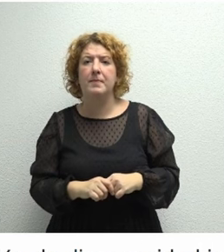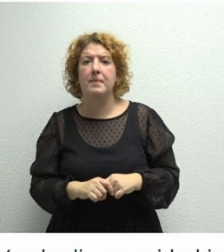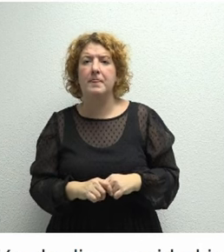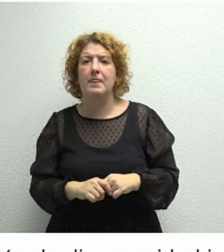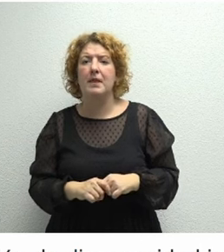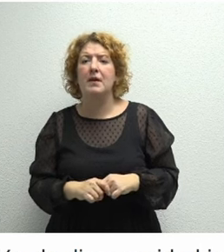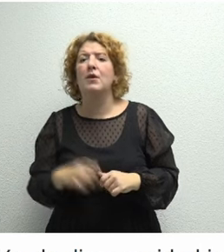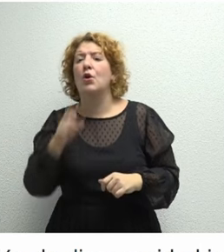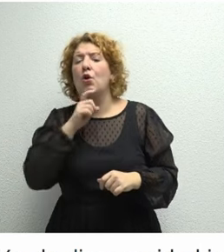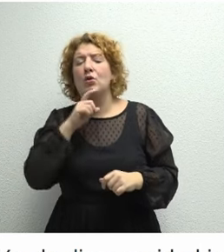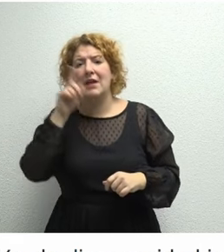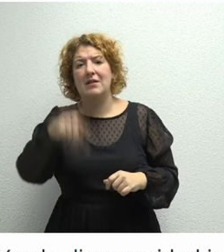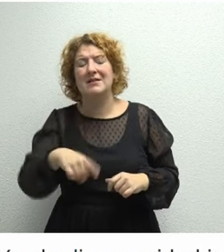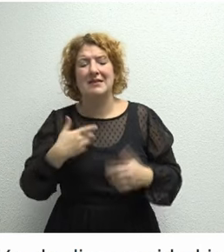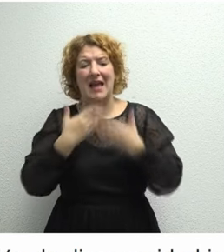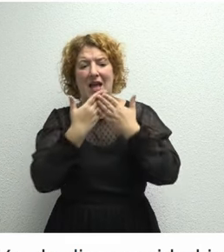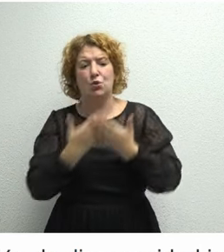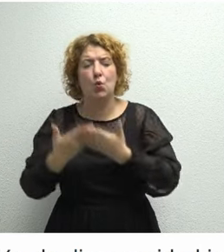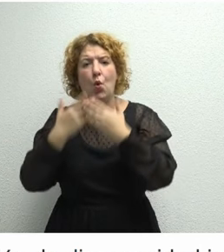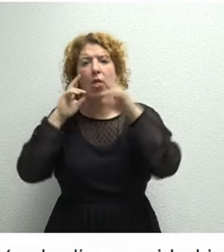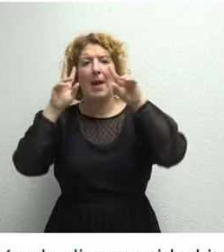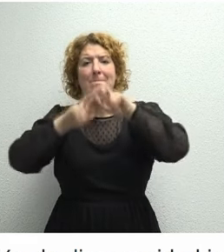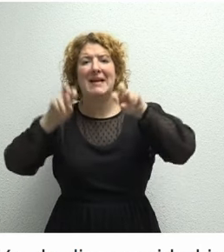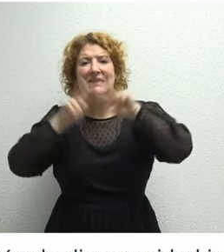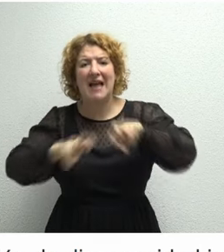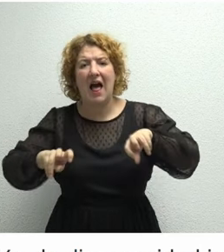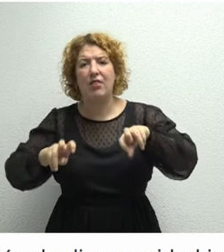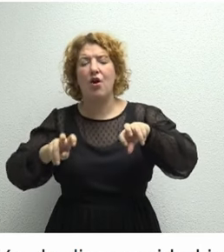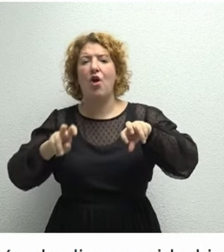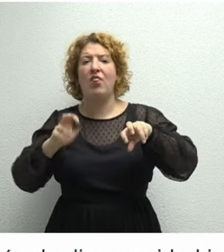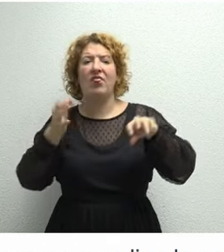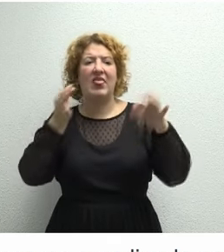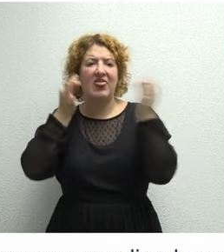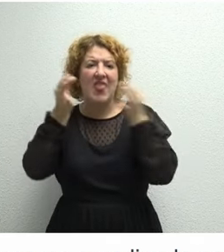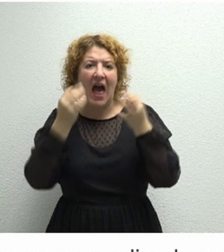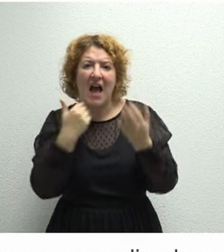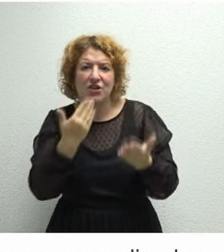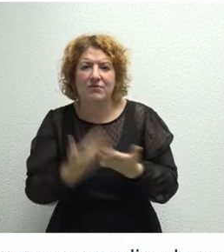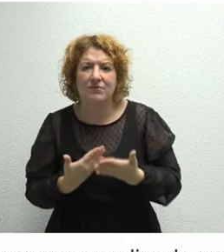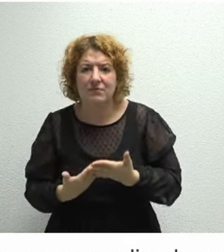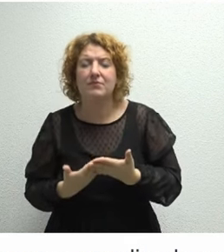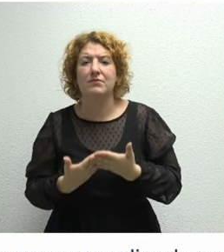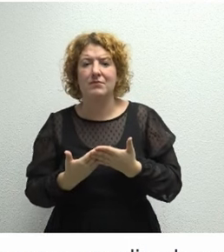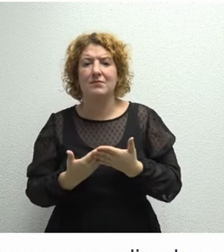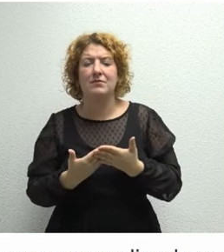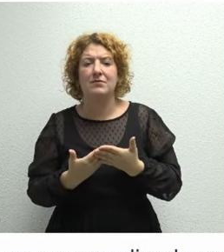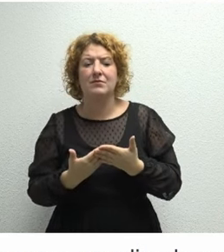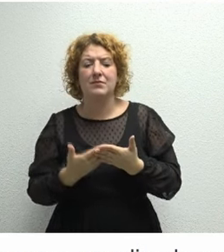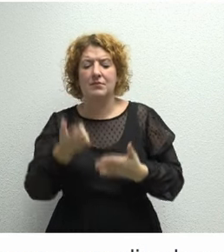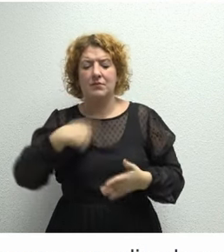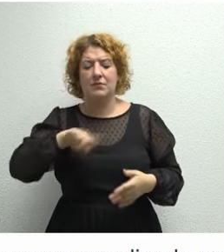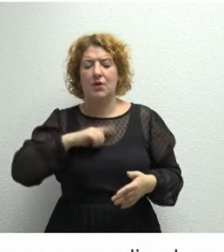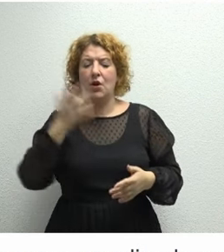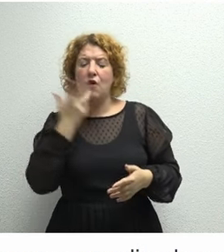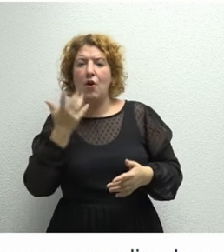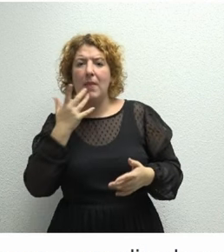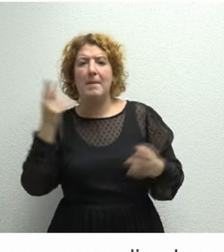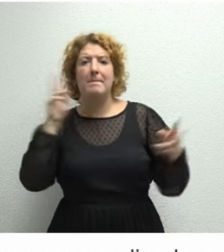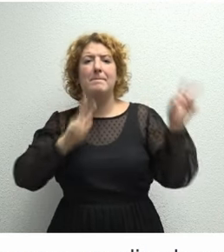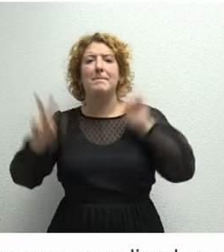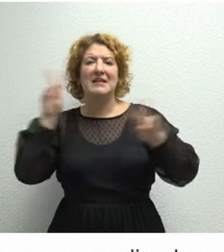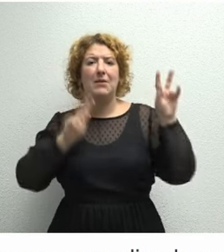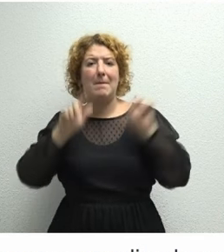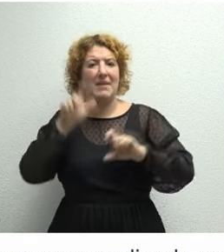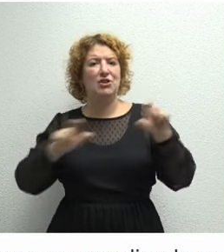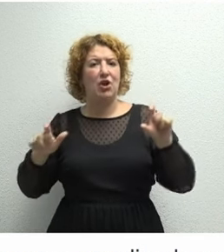profesionales Y cómo promover estudios investigación tener datos para poder poner y conocer y visibilizar la realidad de